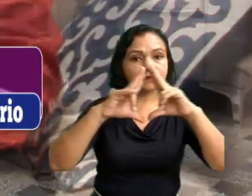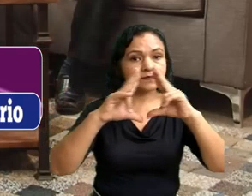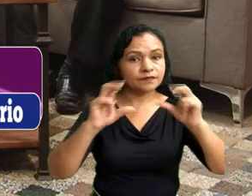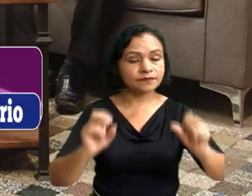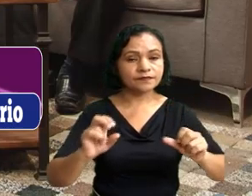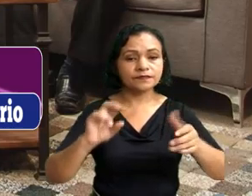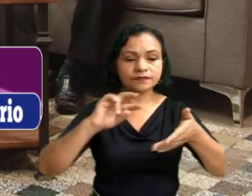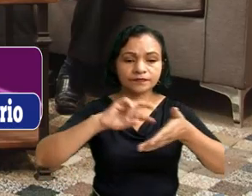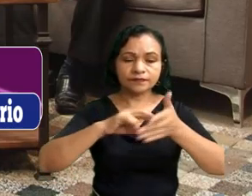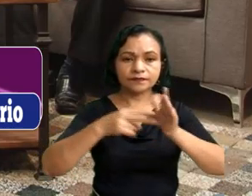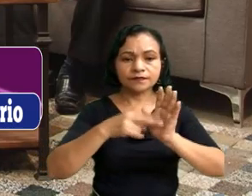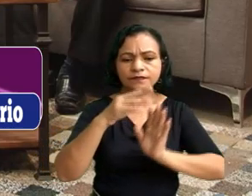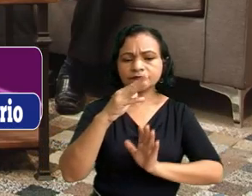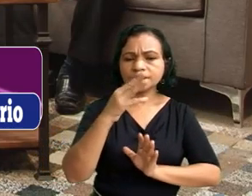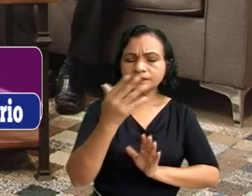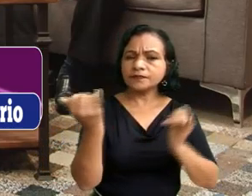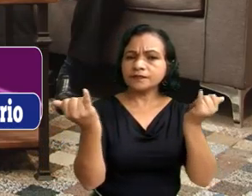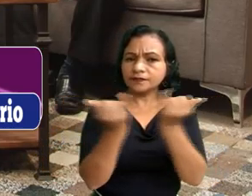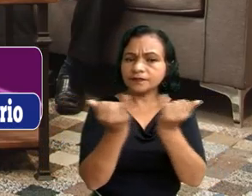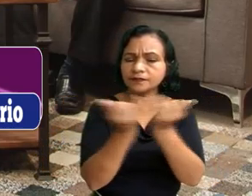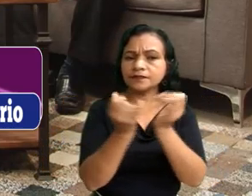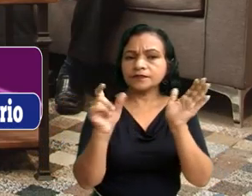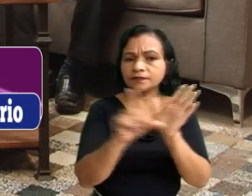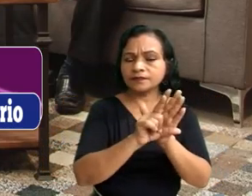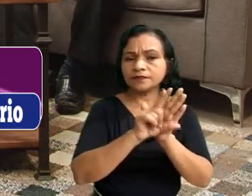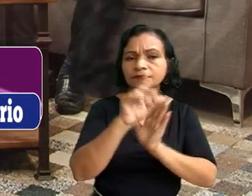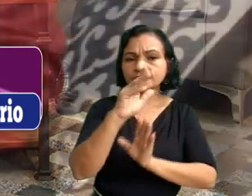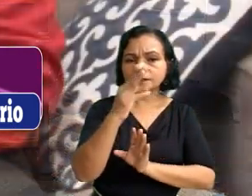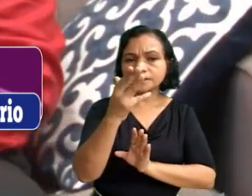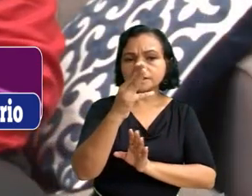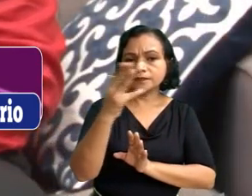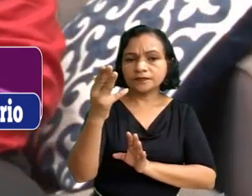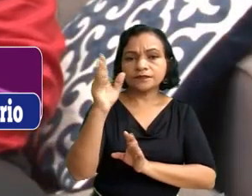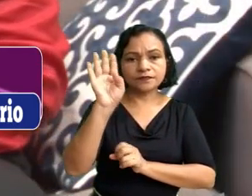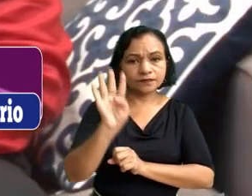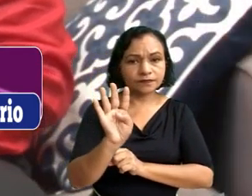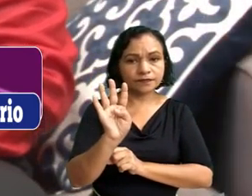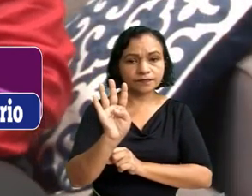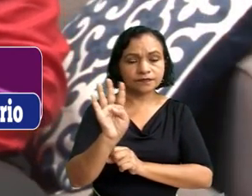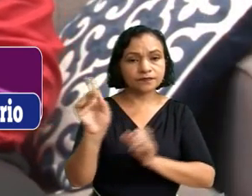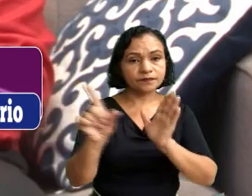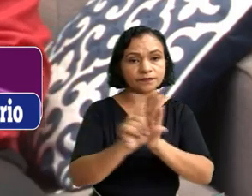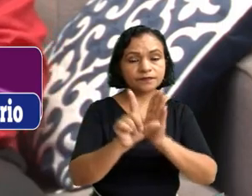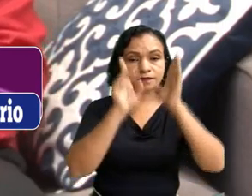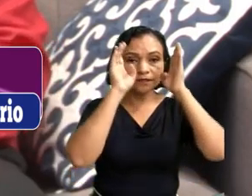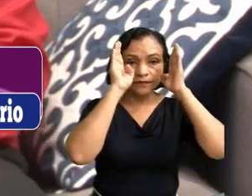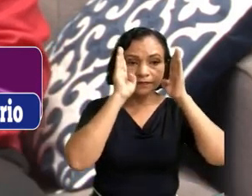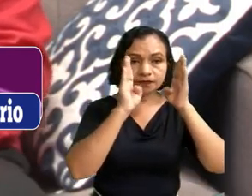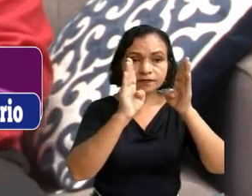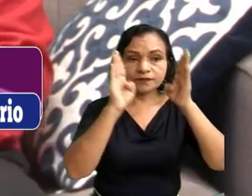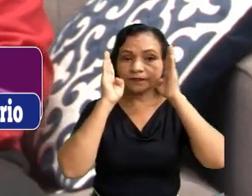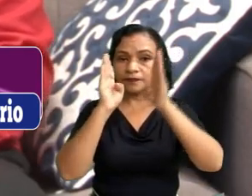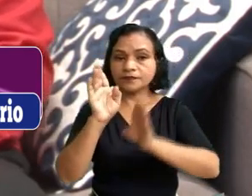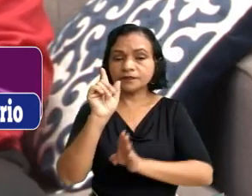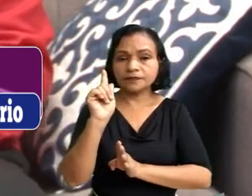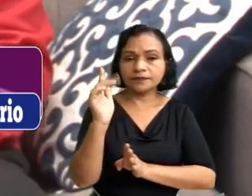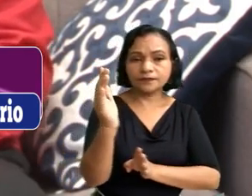está también la ley no de ahí está también la ley 994 la ley de actuación integral habitación